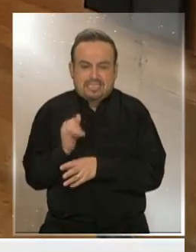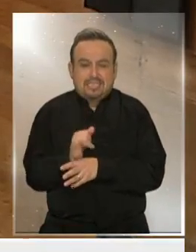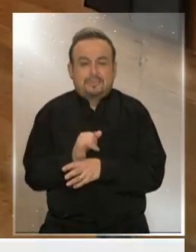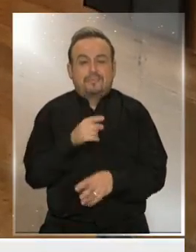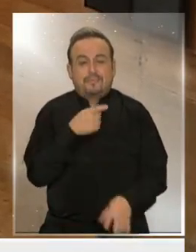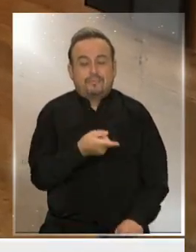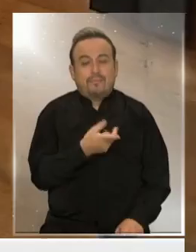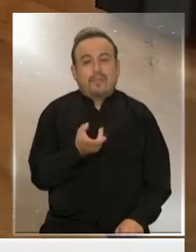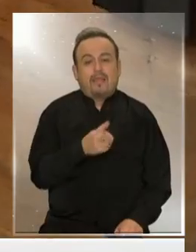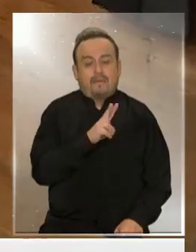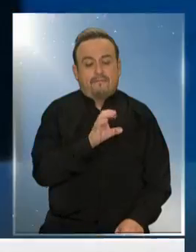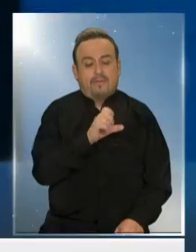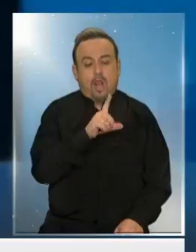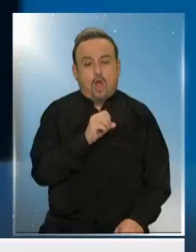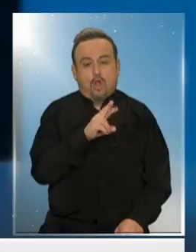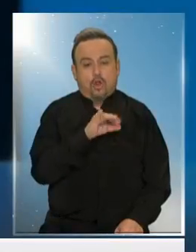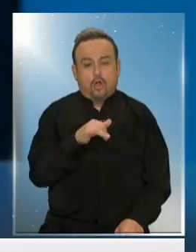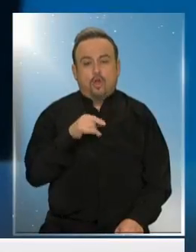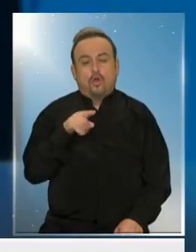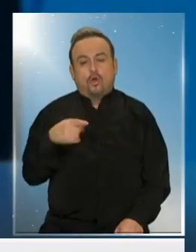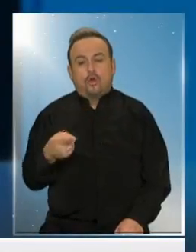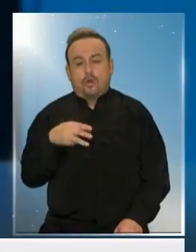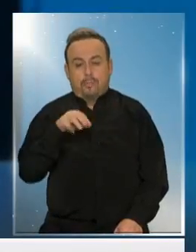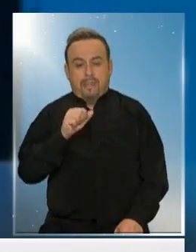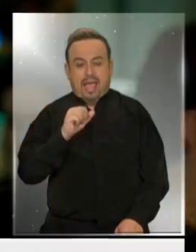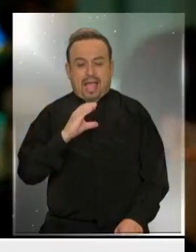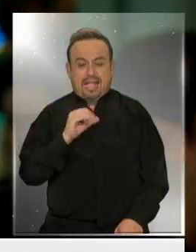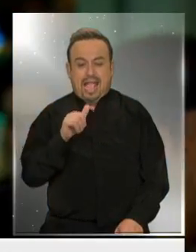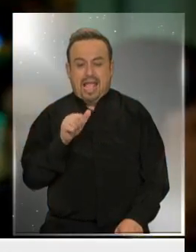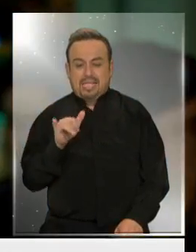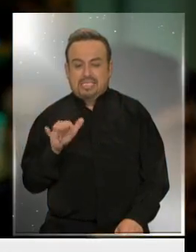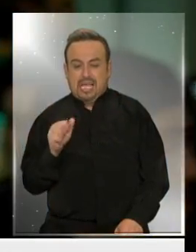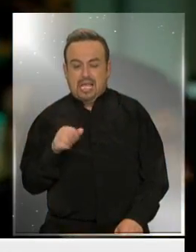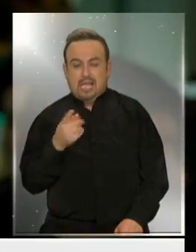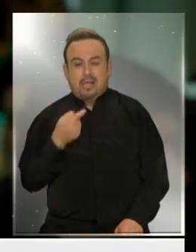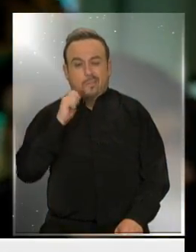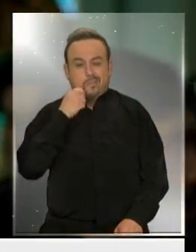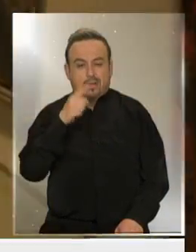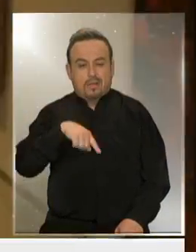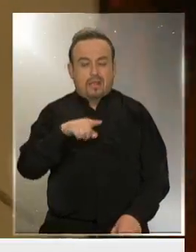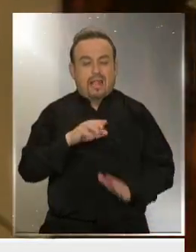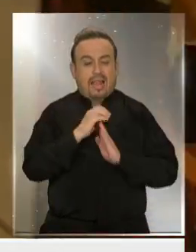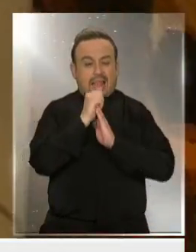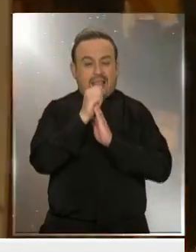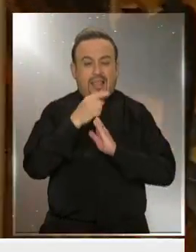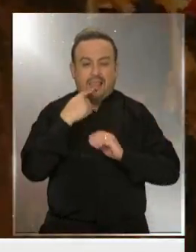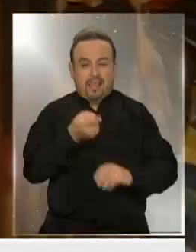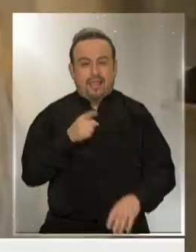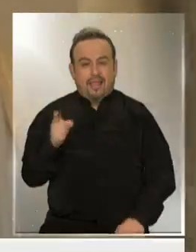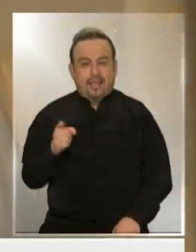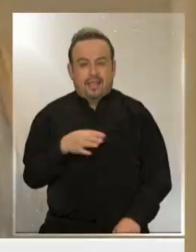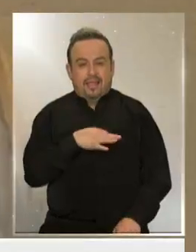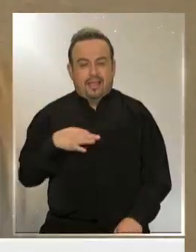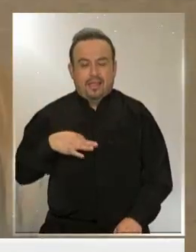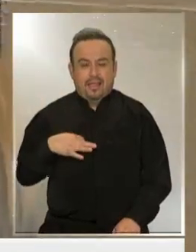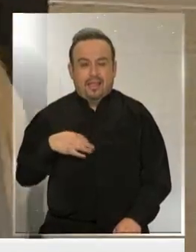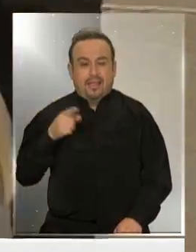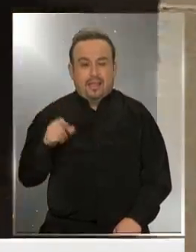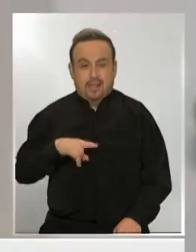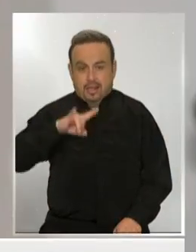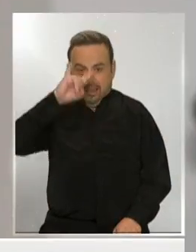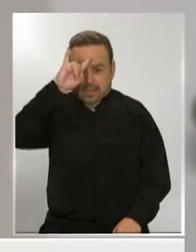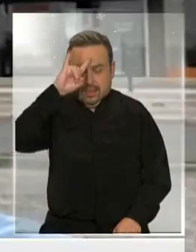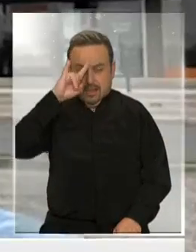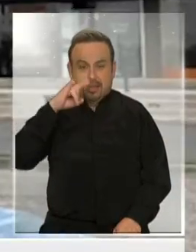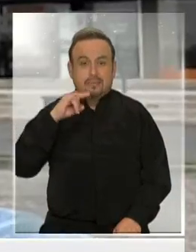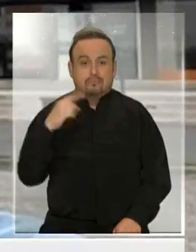y Javier Macaya se han convertido en sus escuderos. Eso pese al incómodo apodo que la líder del partido le asignó a Mañalich, el demonio